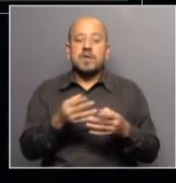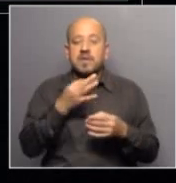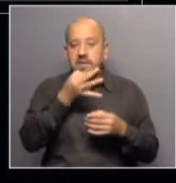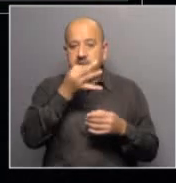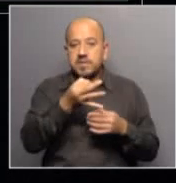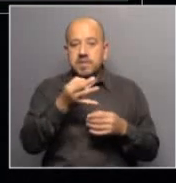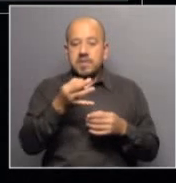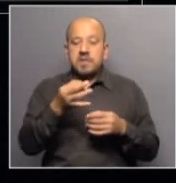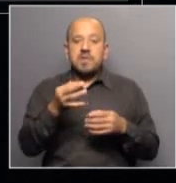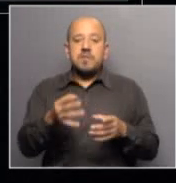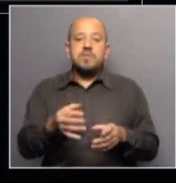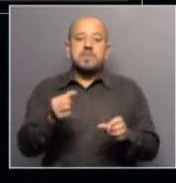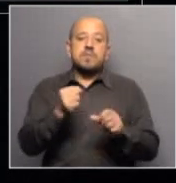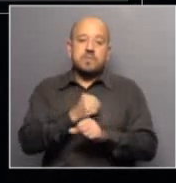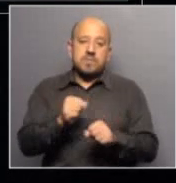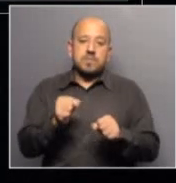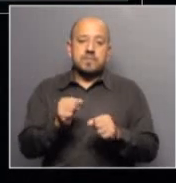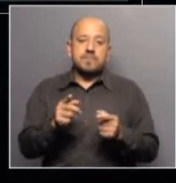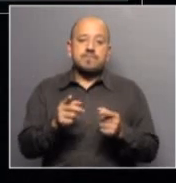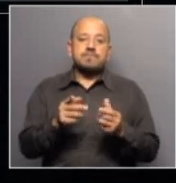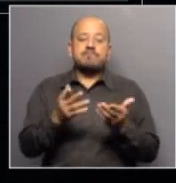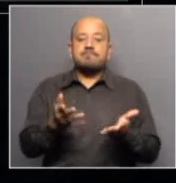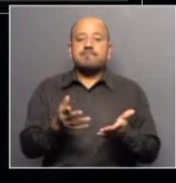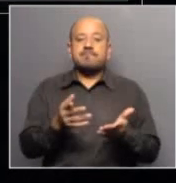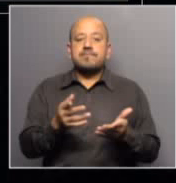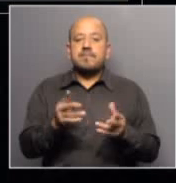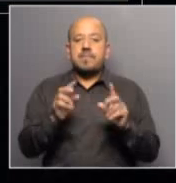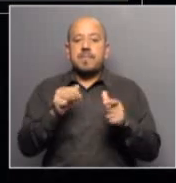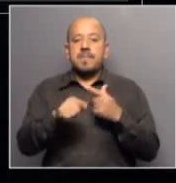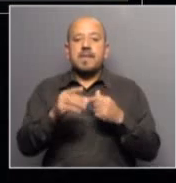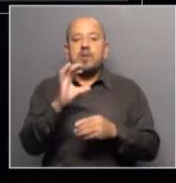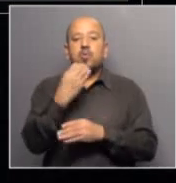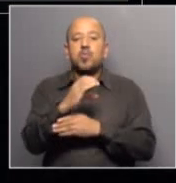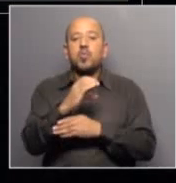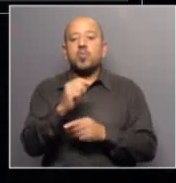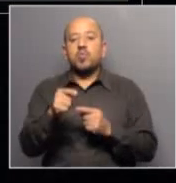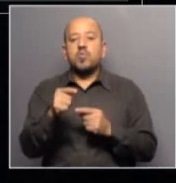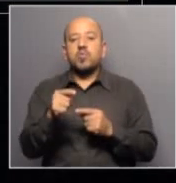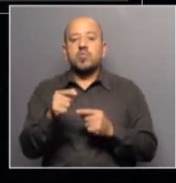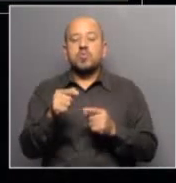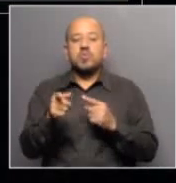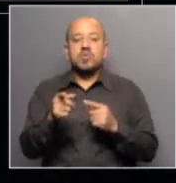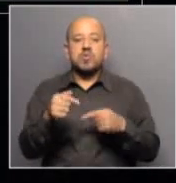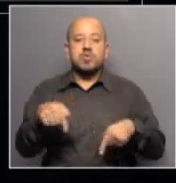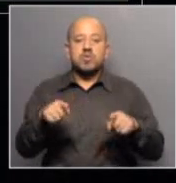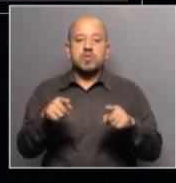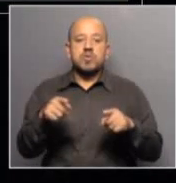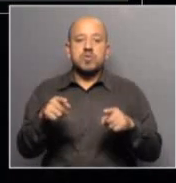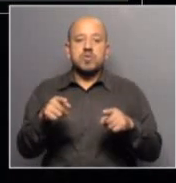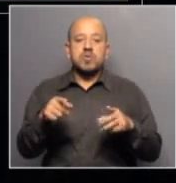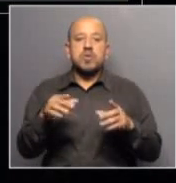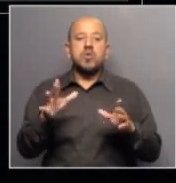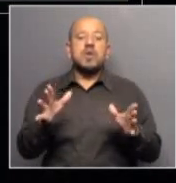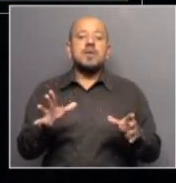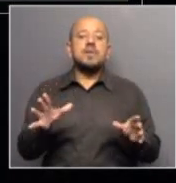decir que pueda haber, digamos, delitos en los clubes de cannabis, entre los autocultivadores, lo